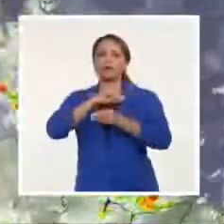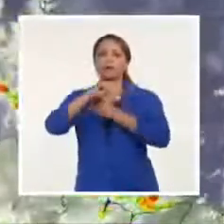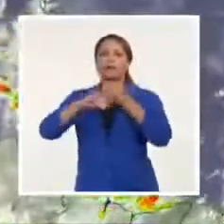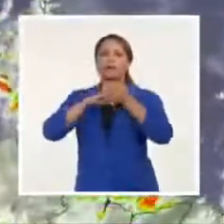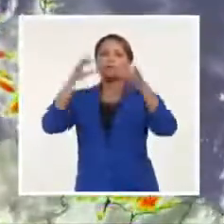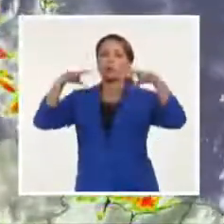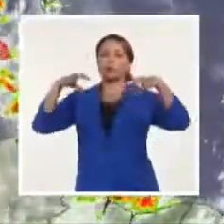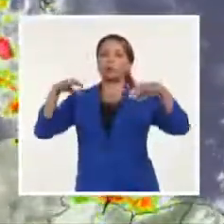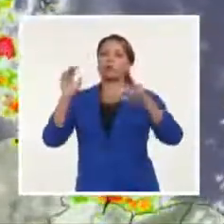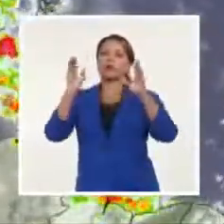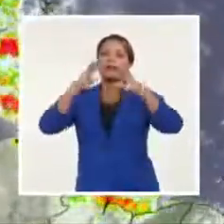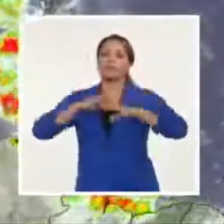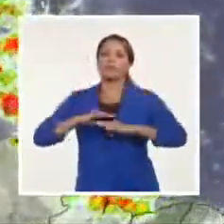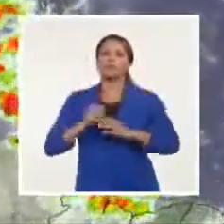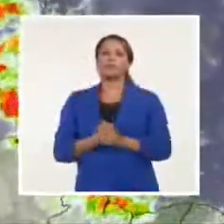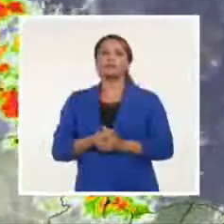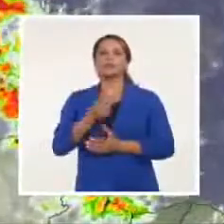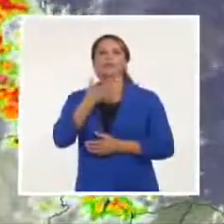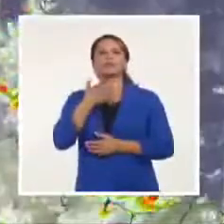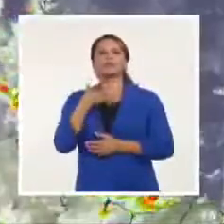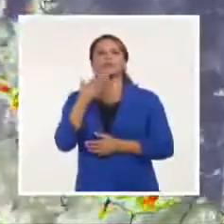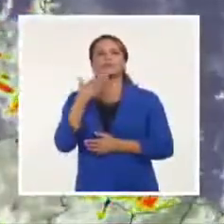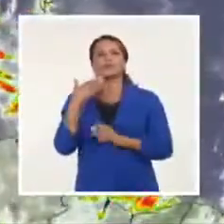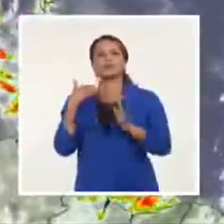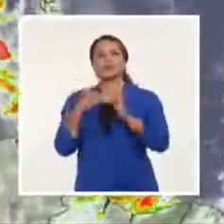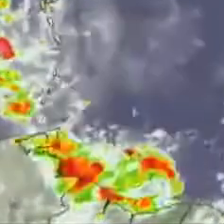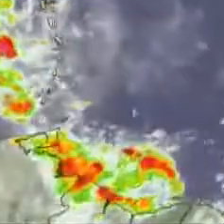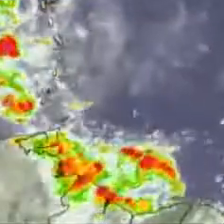de lluvia. Les deseo a todos que tengan una tarde muy feliz y hasta mañana. el video!